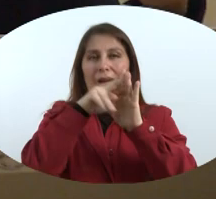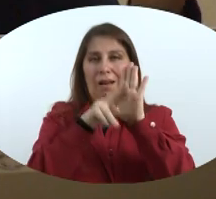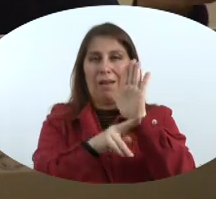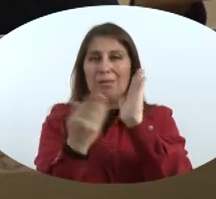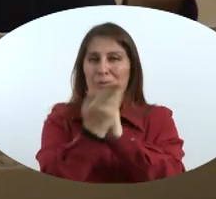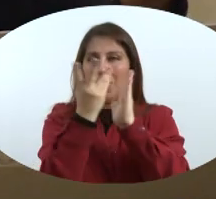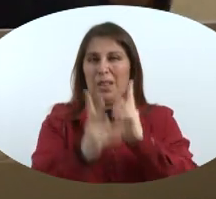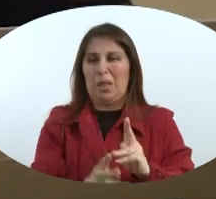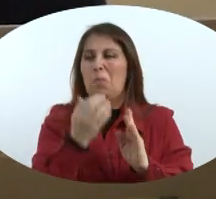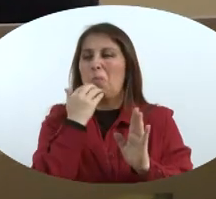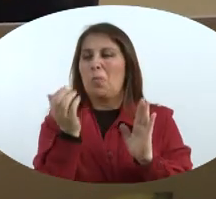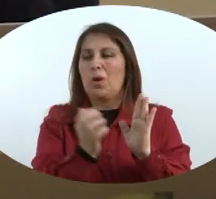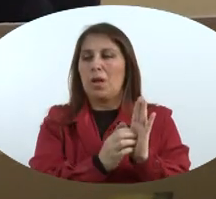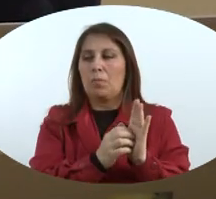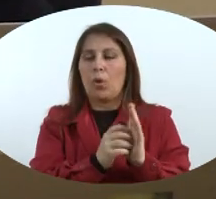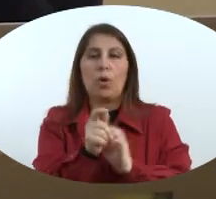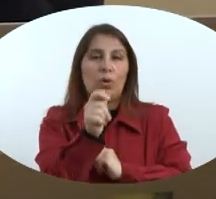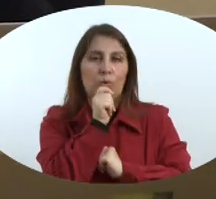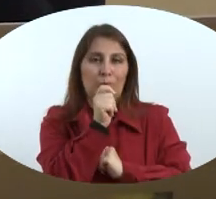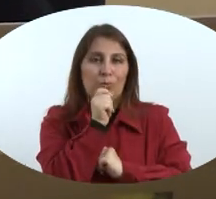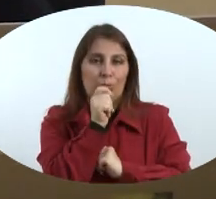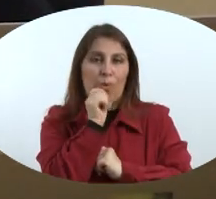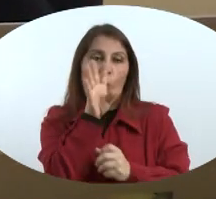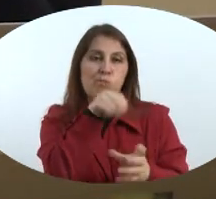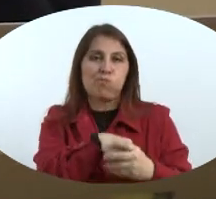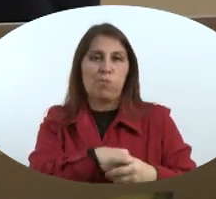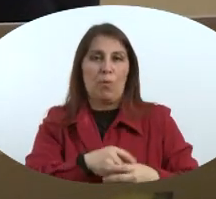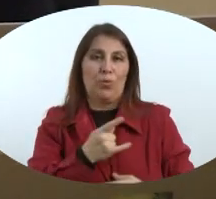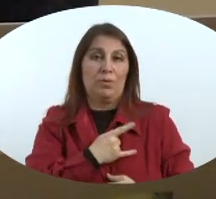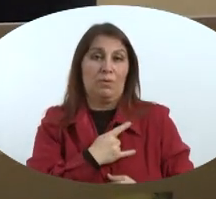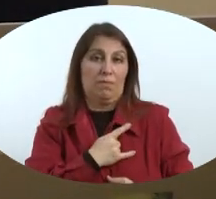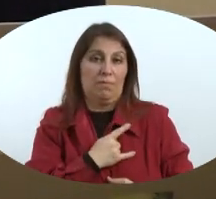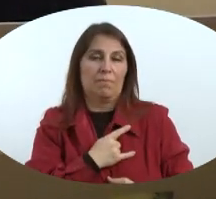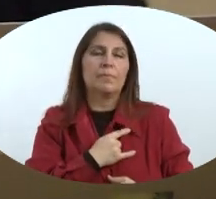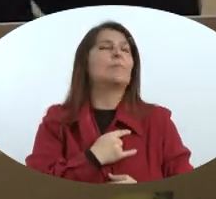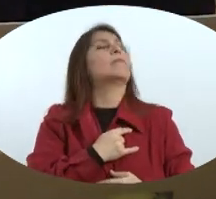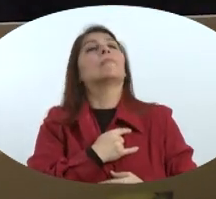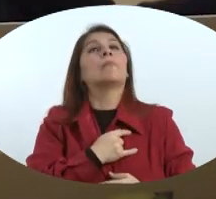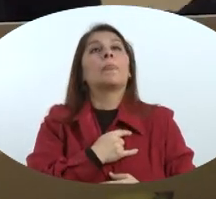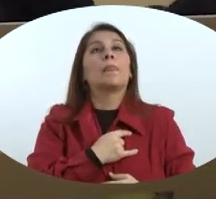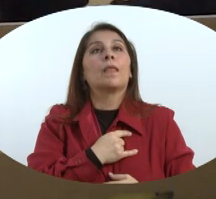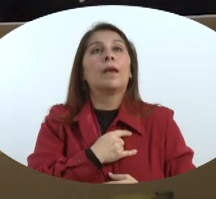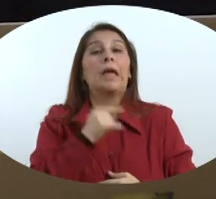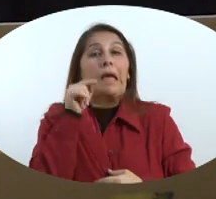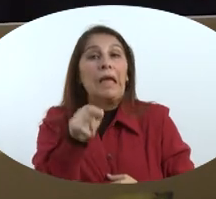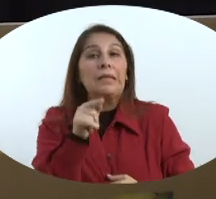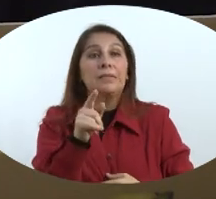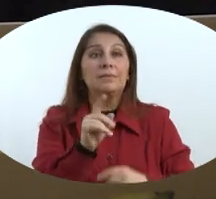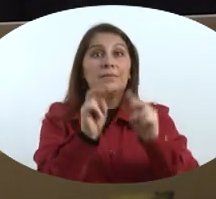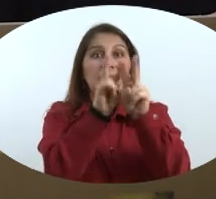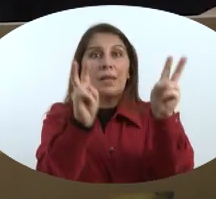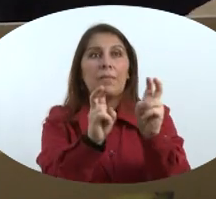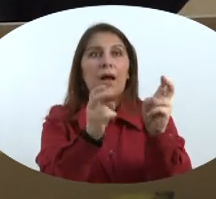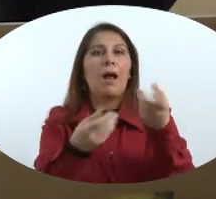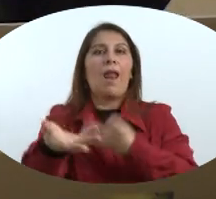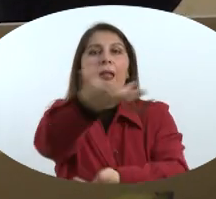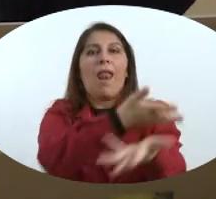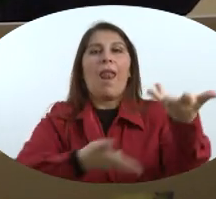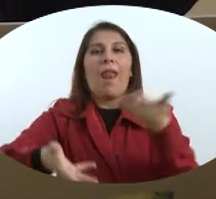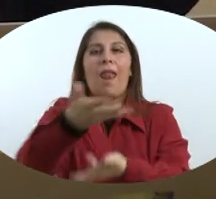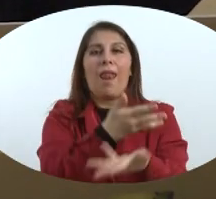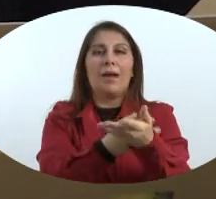que uno de ellos podría ser el tema del consumo al interior de la universidad y llevarlo a escenarios de discusión